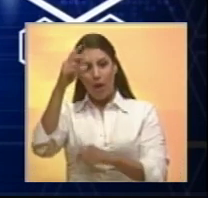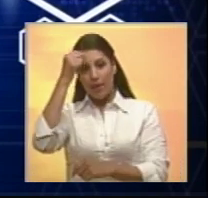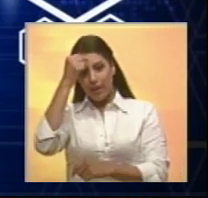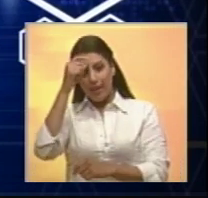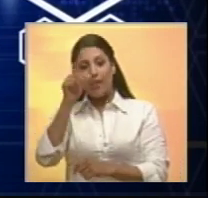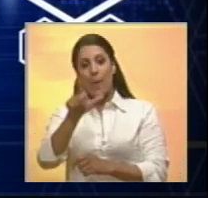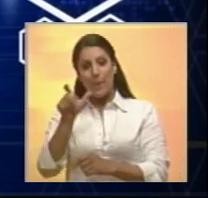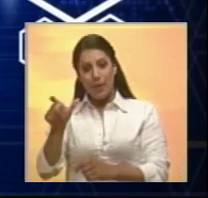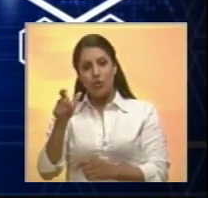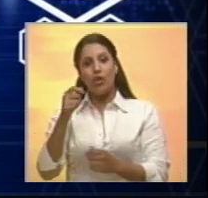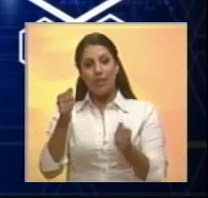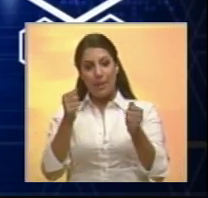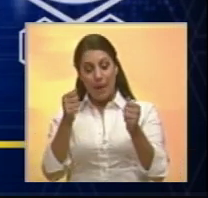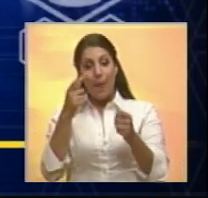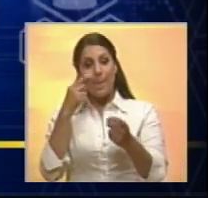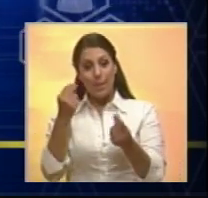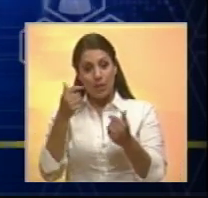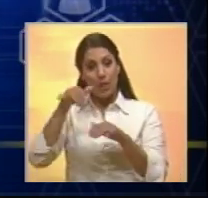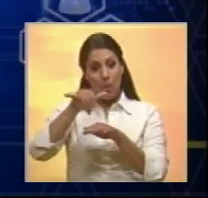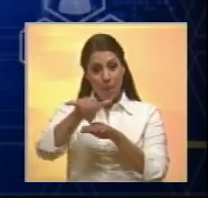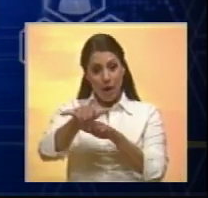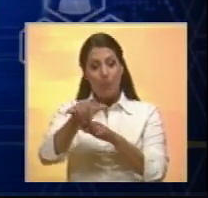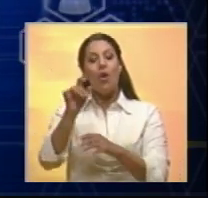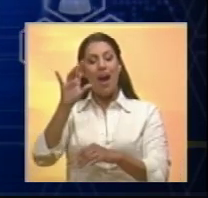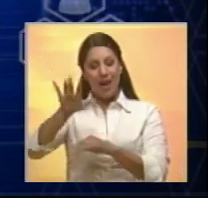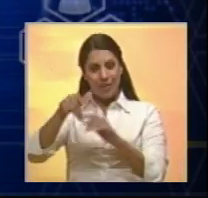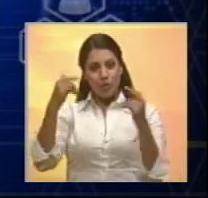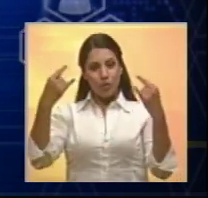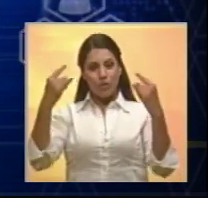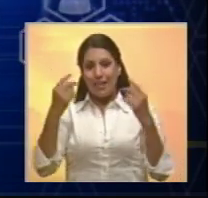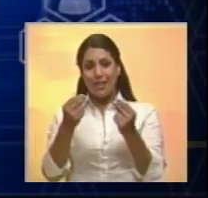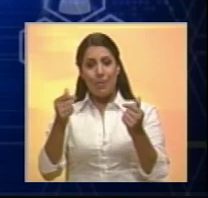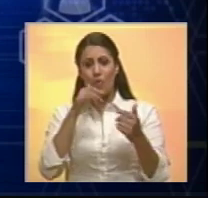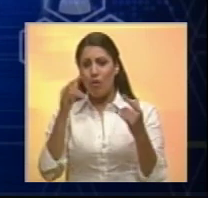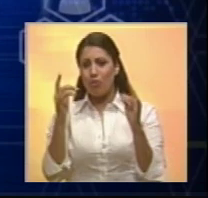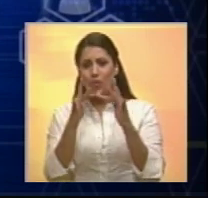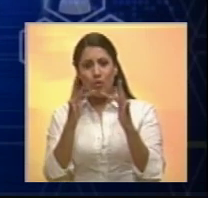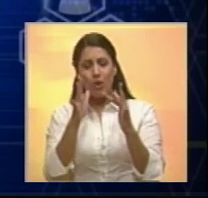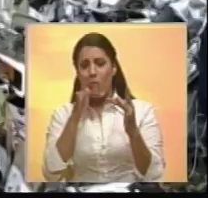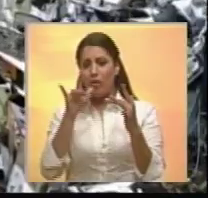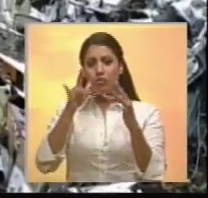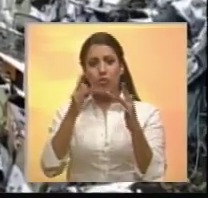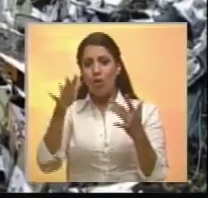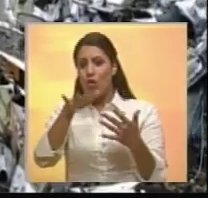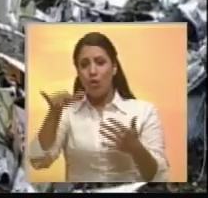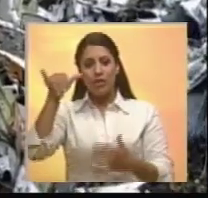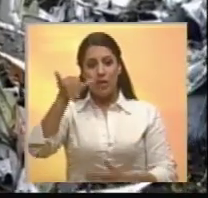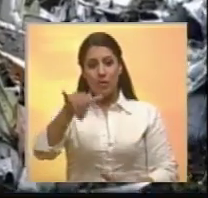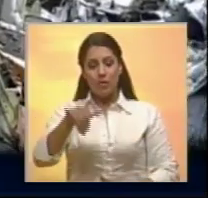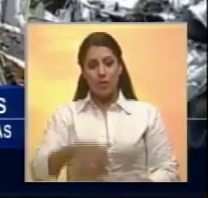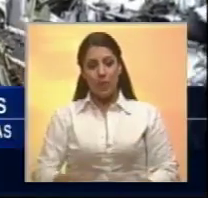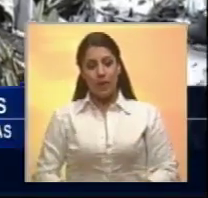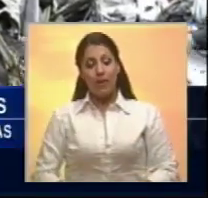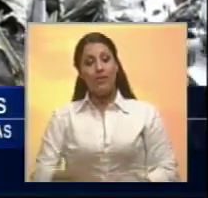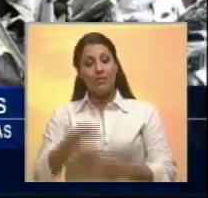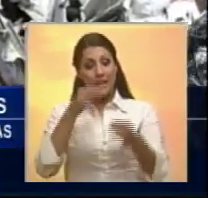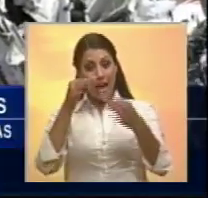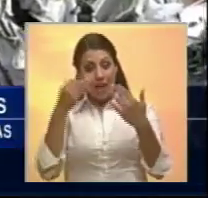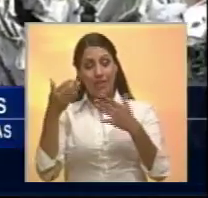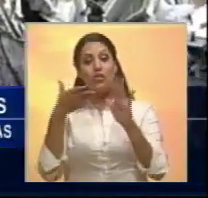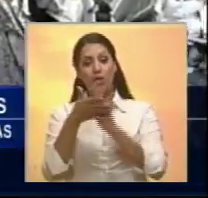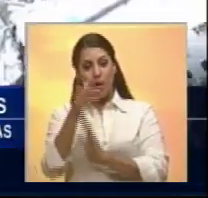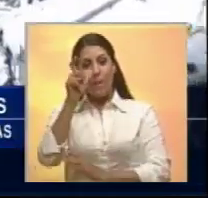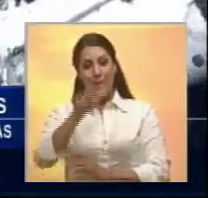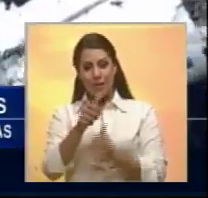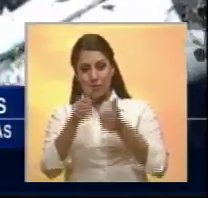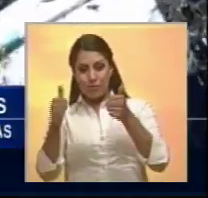Vectores, señorita, vectores a la pista. La señal radar se perdió, no lo tengo, notifique rumbo ahora. Esto se sustenta con la versión del